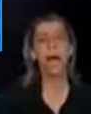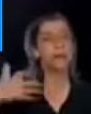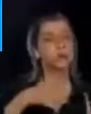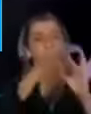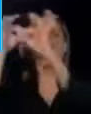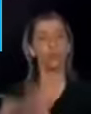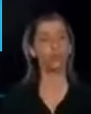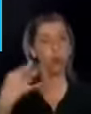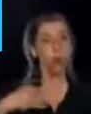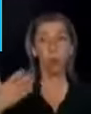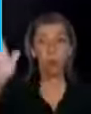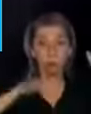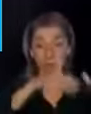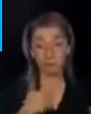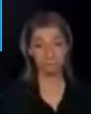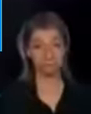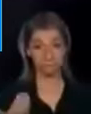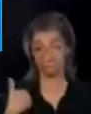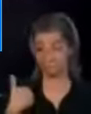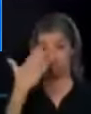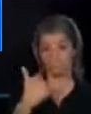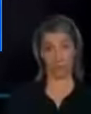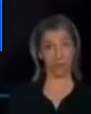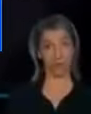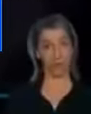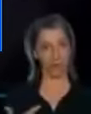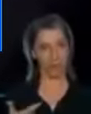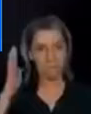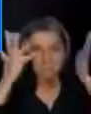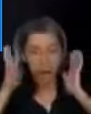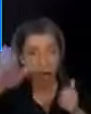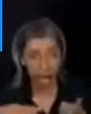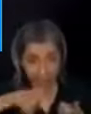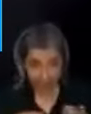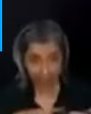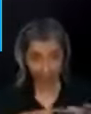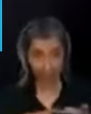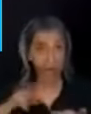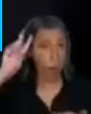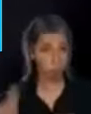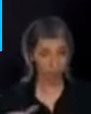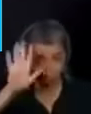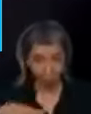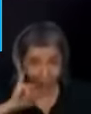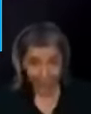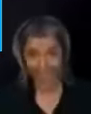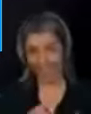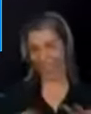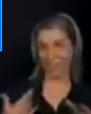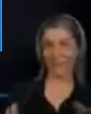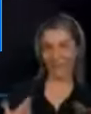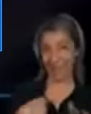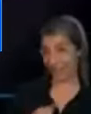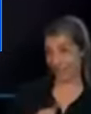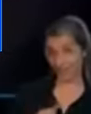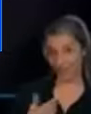el escenario después del debate, la foto, por lo menos en los contornos gruesos, es más o menos la misma, ¿sí? Bien. Pero